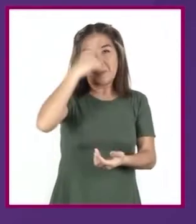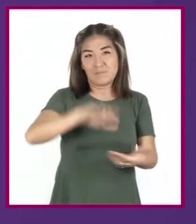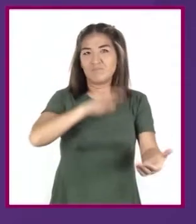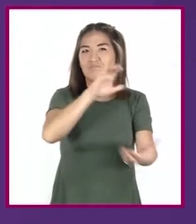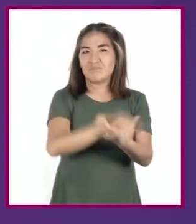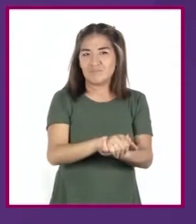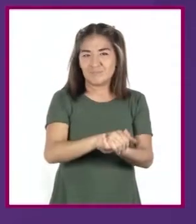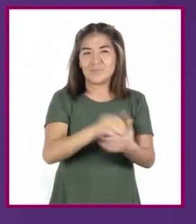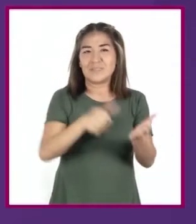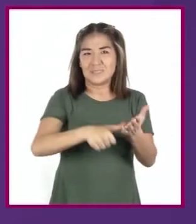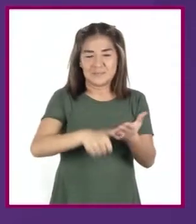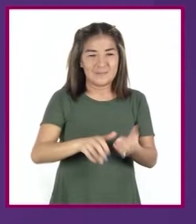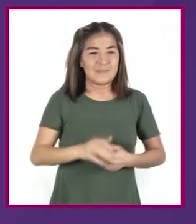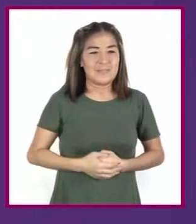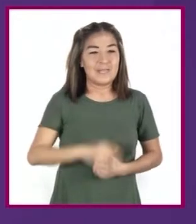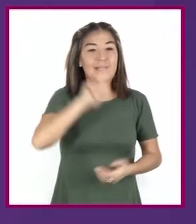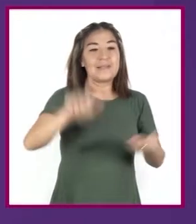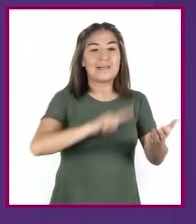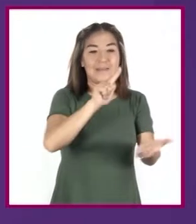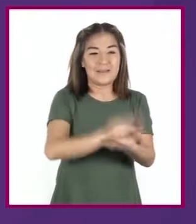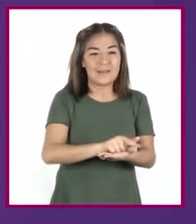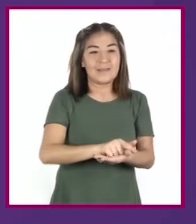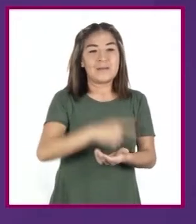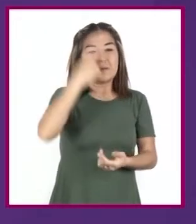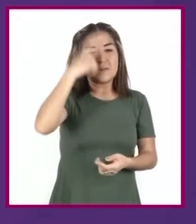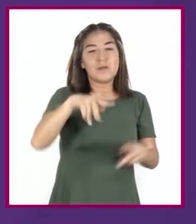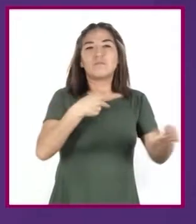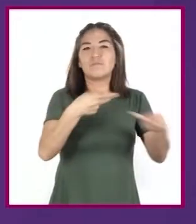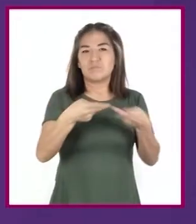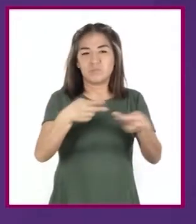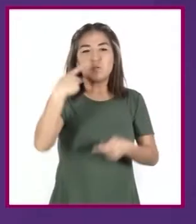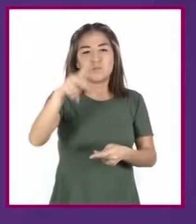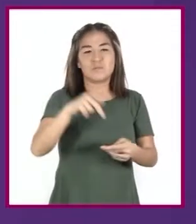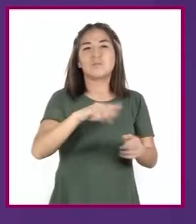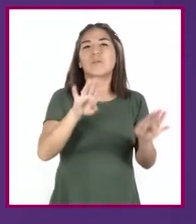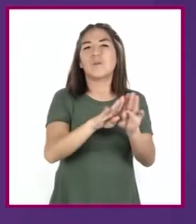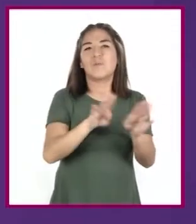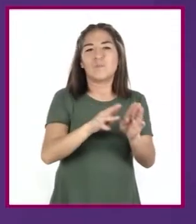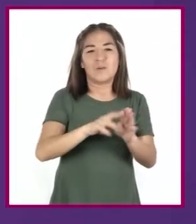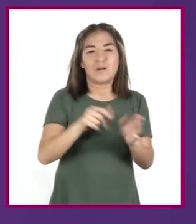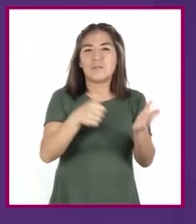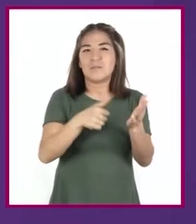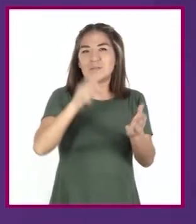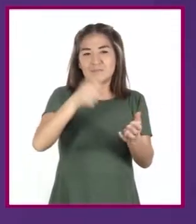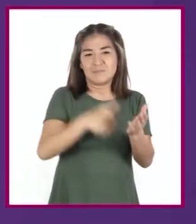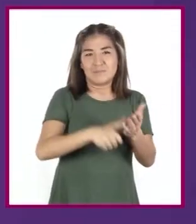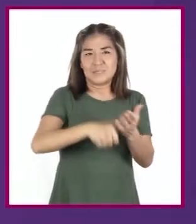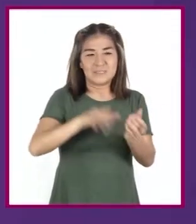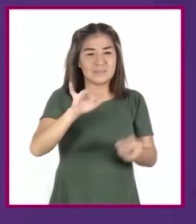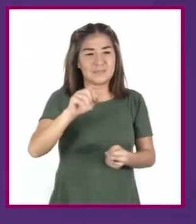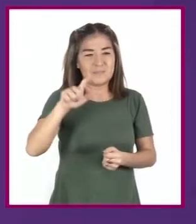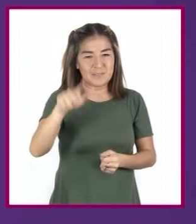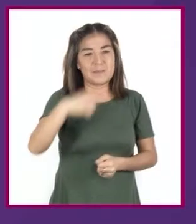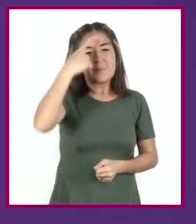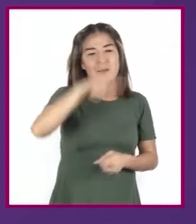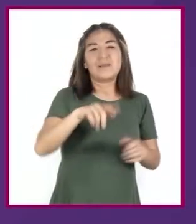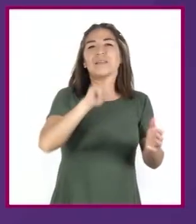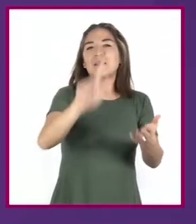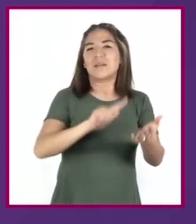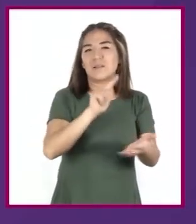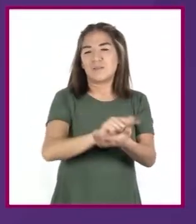Civil, Ley Orgánica del Registro Civil, Ley de Libertad de Cultos.